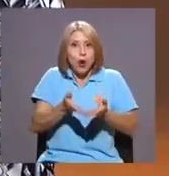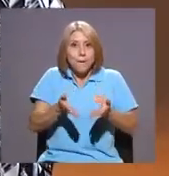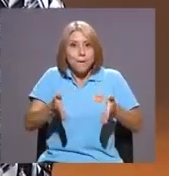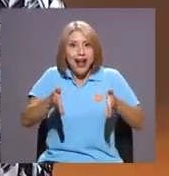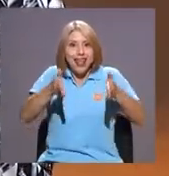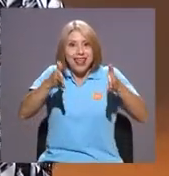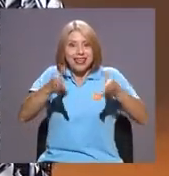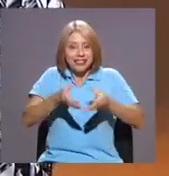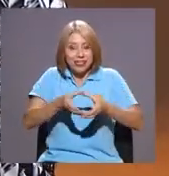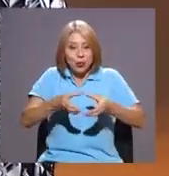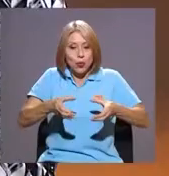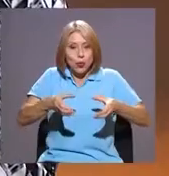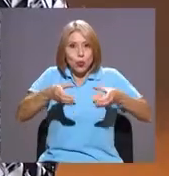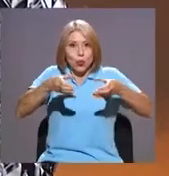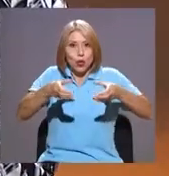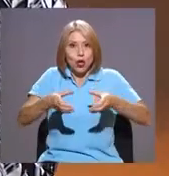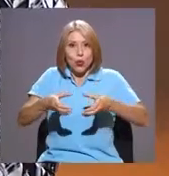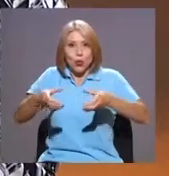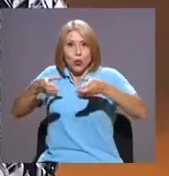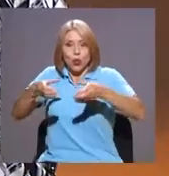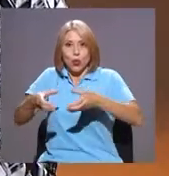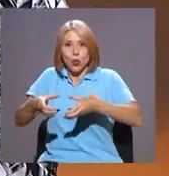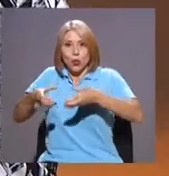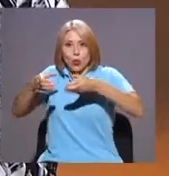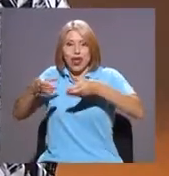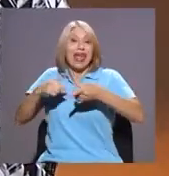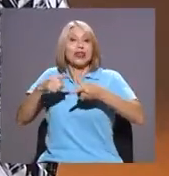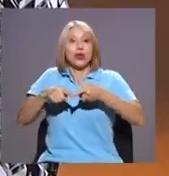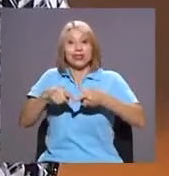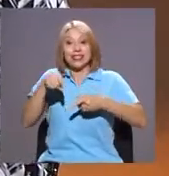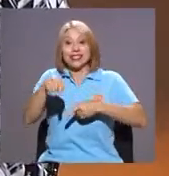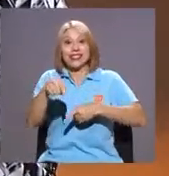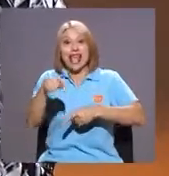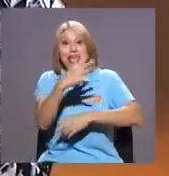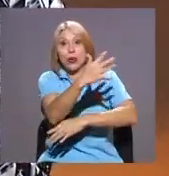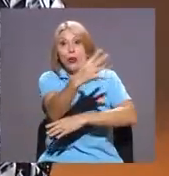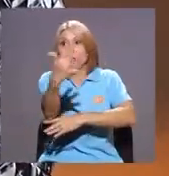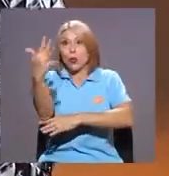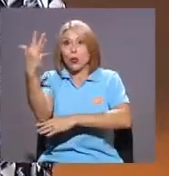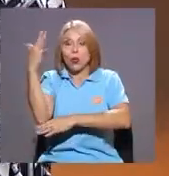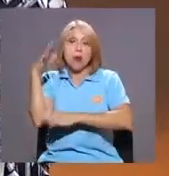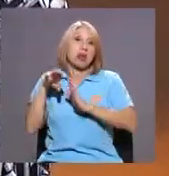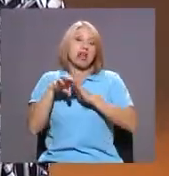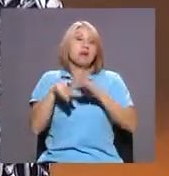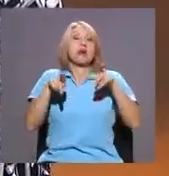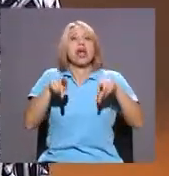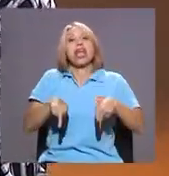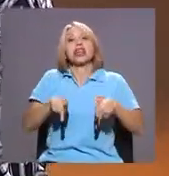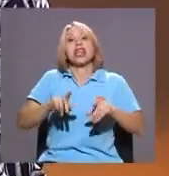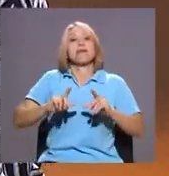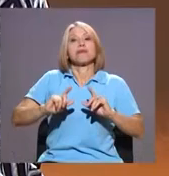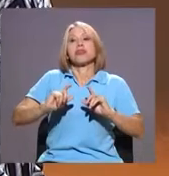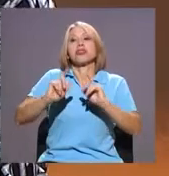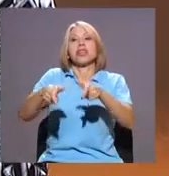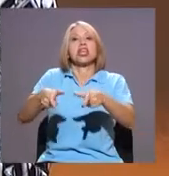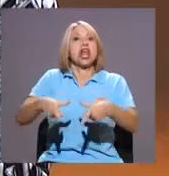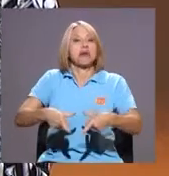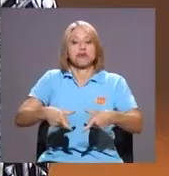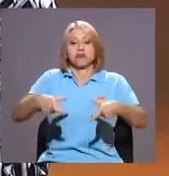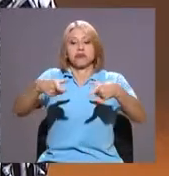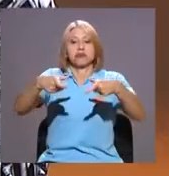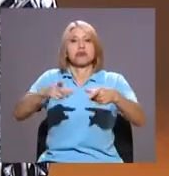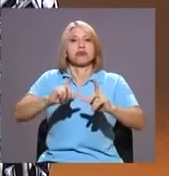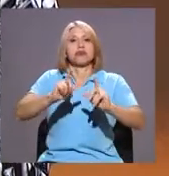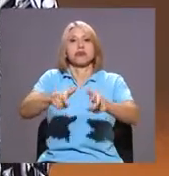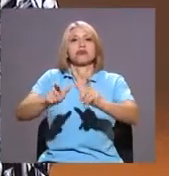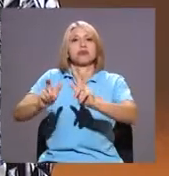esa zona, como son zonas verdes también, si tenemos gente que pasa por ahí y ya tira, ya estamos hablando de que hay